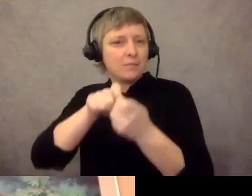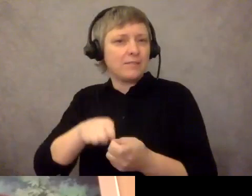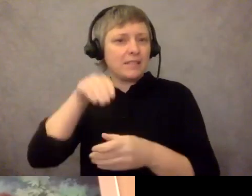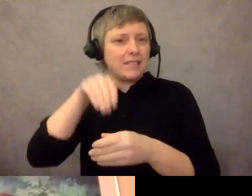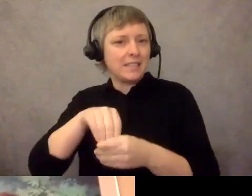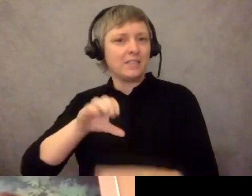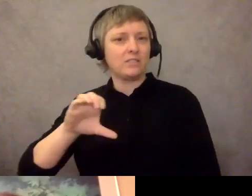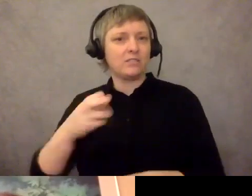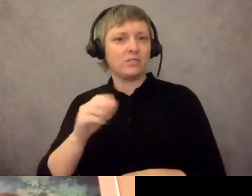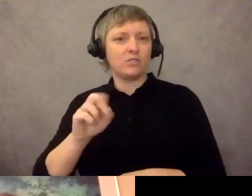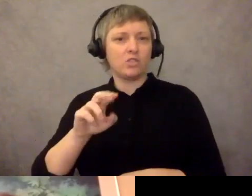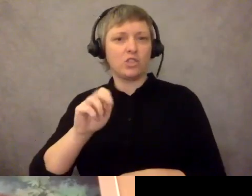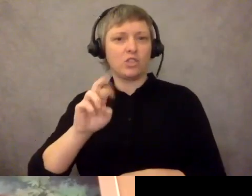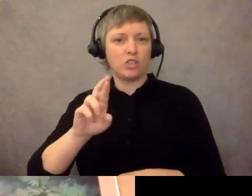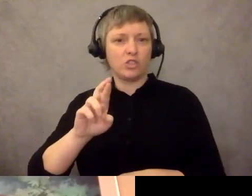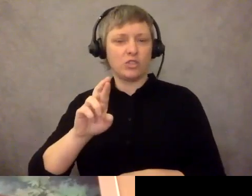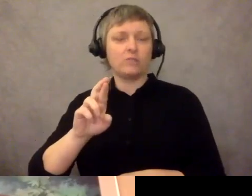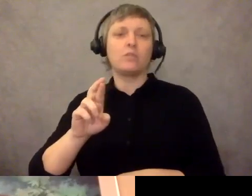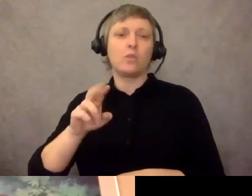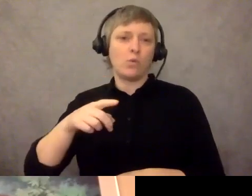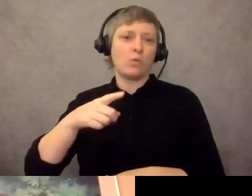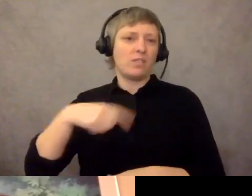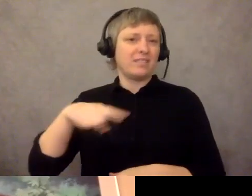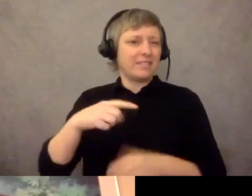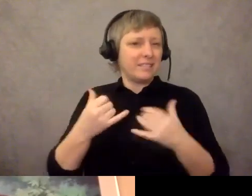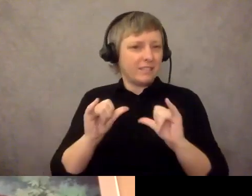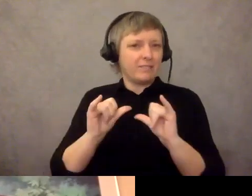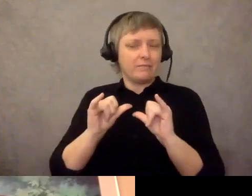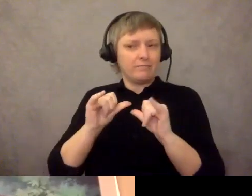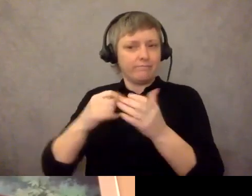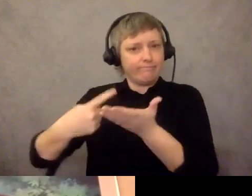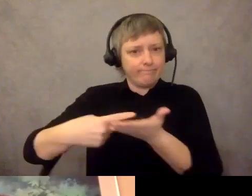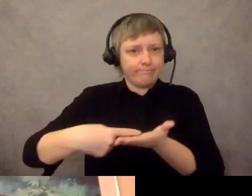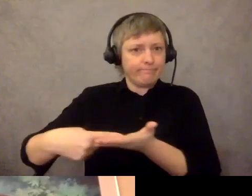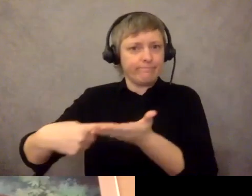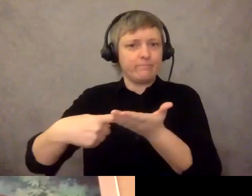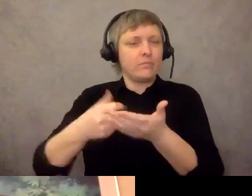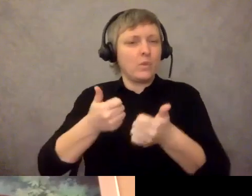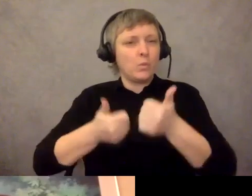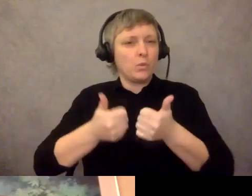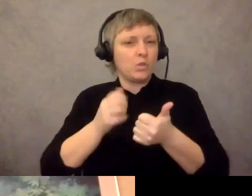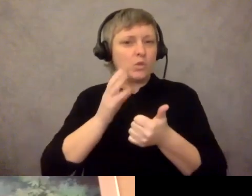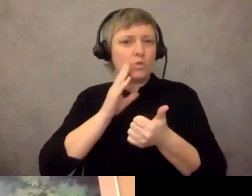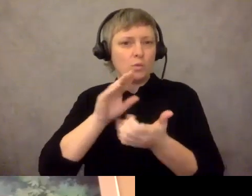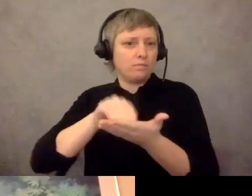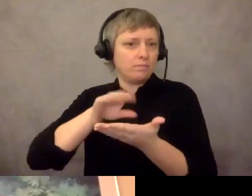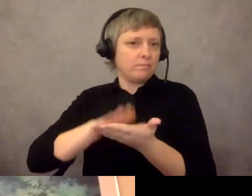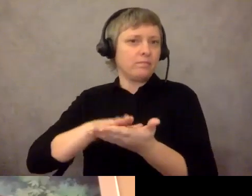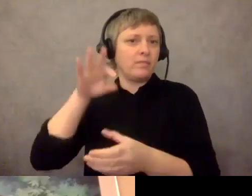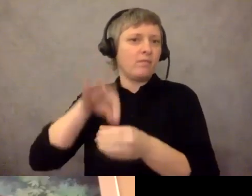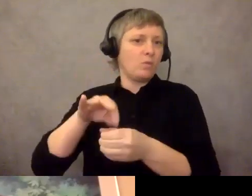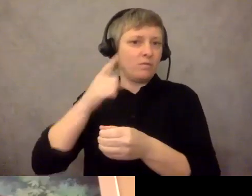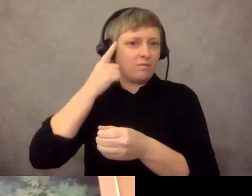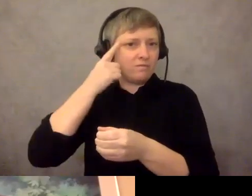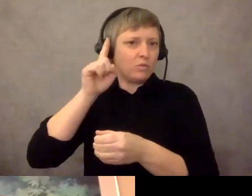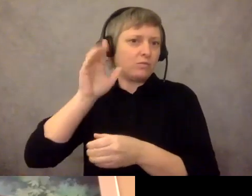todavía están en deliberaciones de cuáles de esas cosas que pueden terminar en la papela en el futuro. Pero